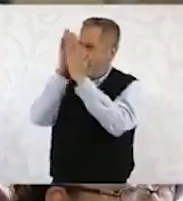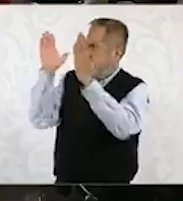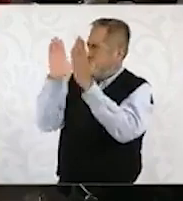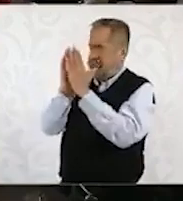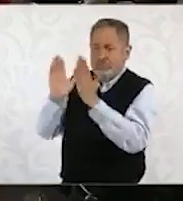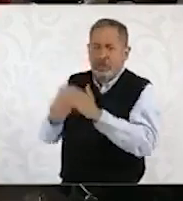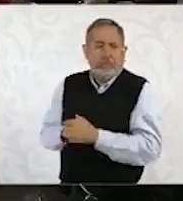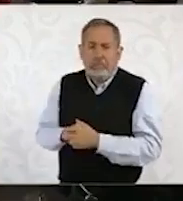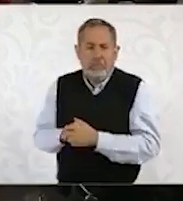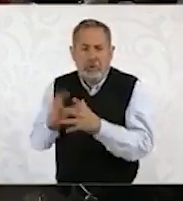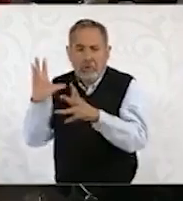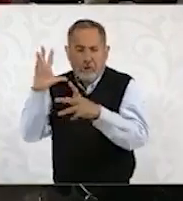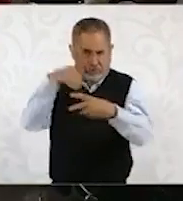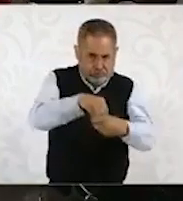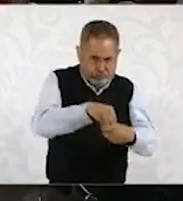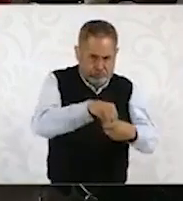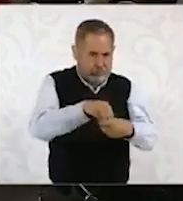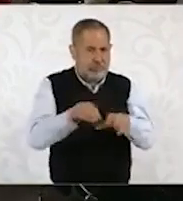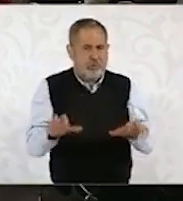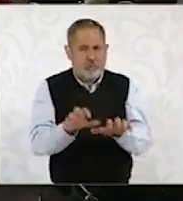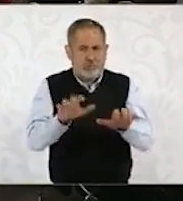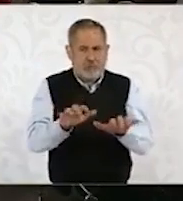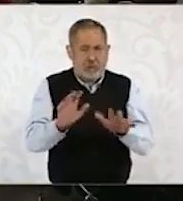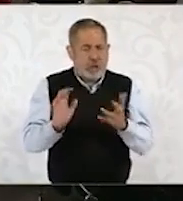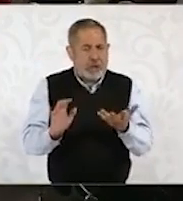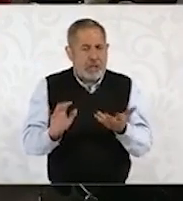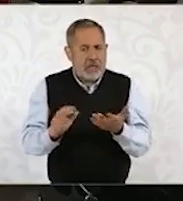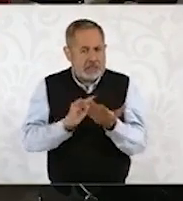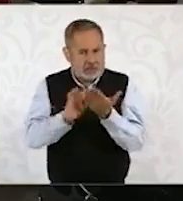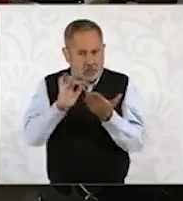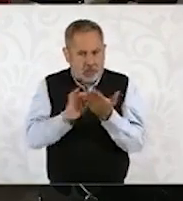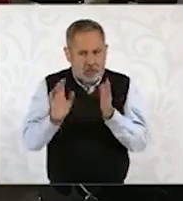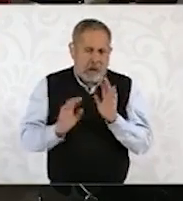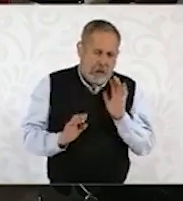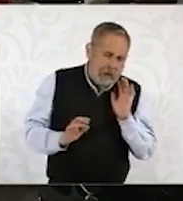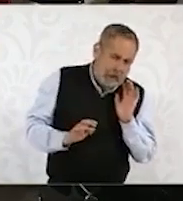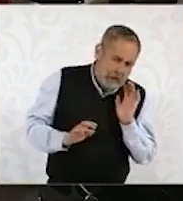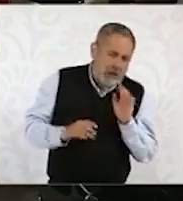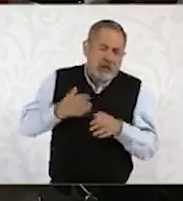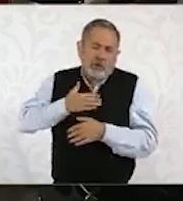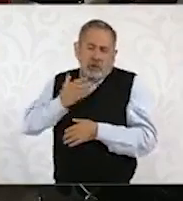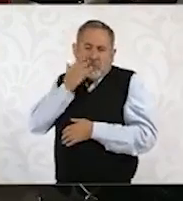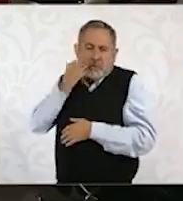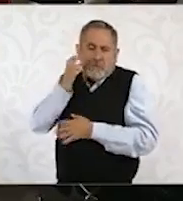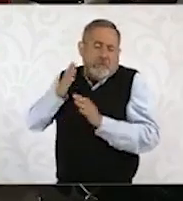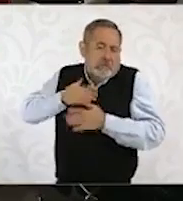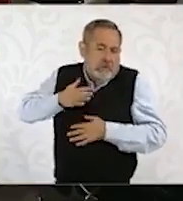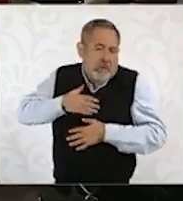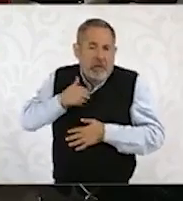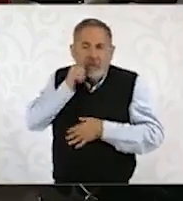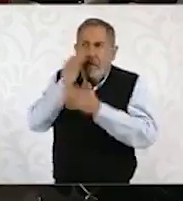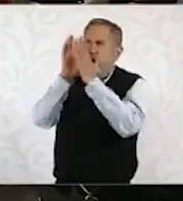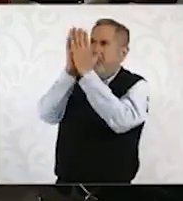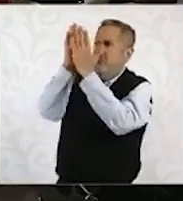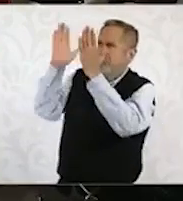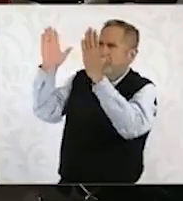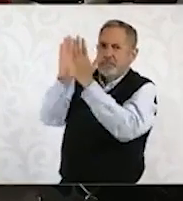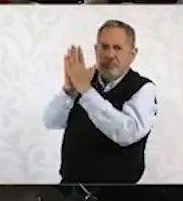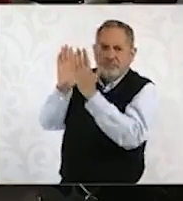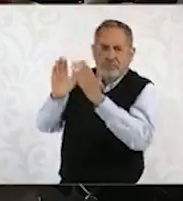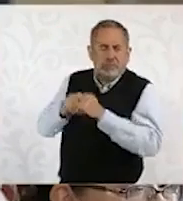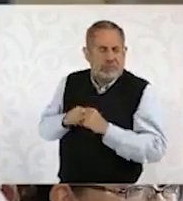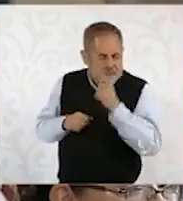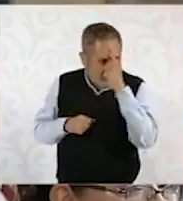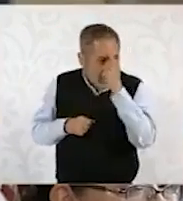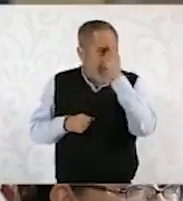las computadoras o en los celulares. Una lástima, bueno, a lo mejor porque es un pensamiento tradicional, pero siempre la biblioteca física de consulta